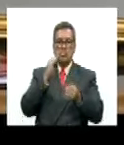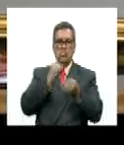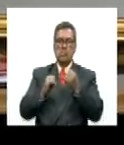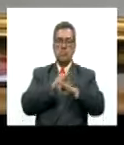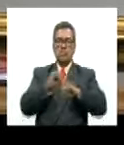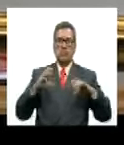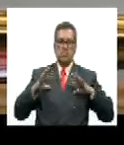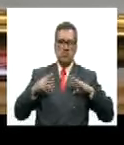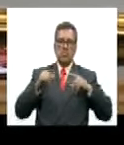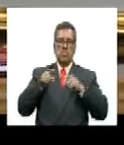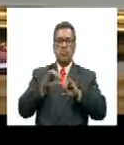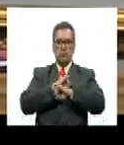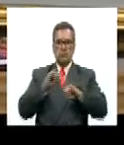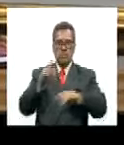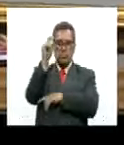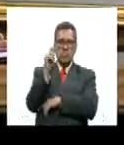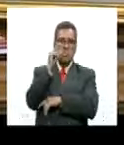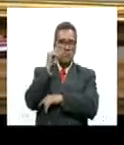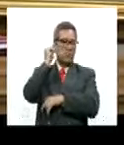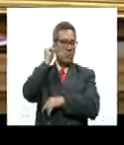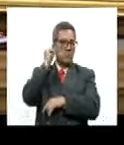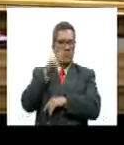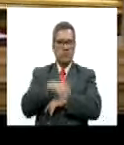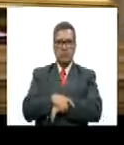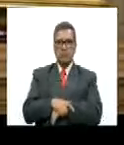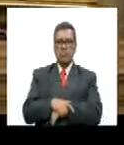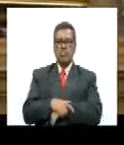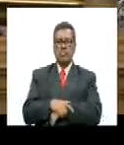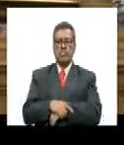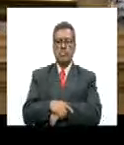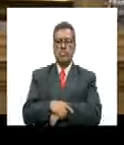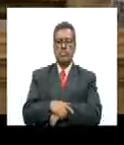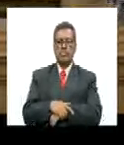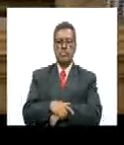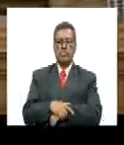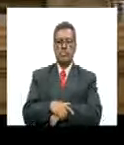las vacaciones, queridas diputadas y queridos diputados.